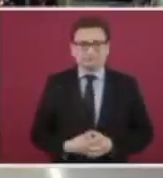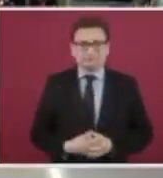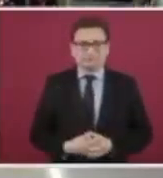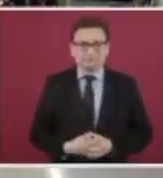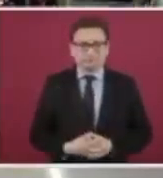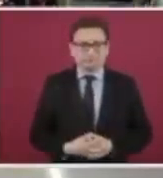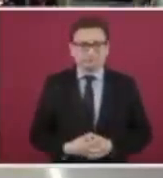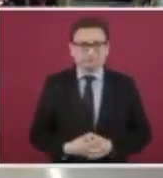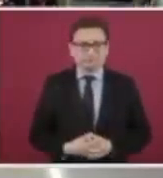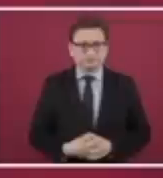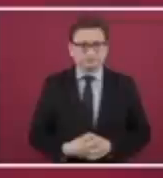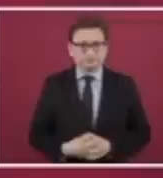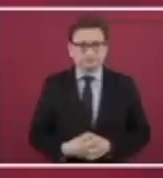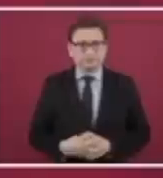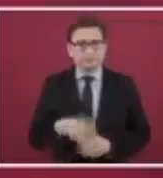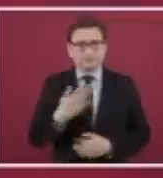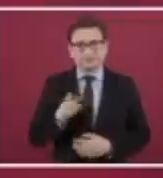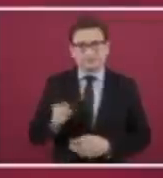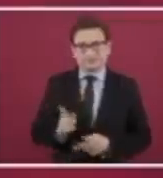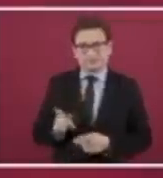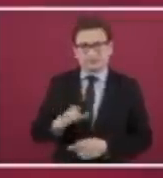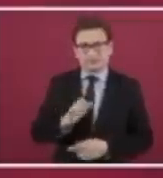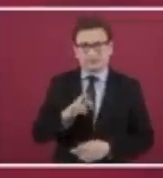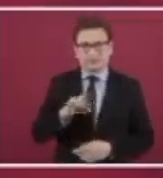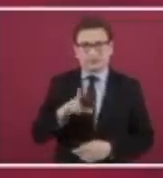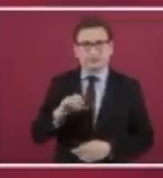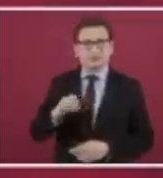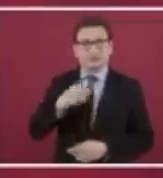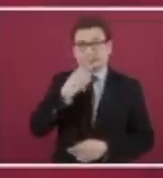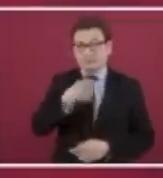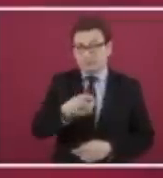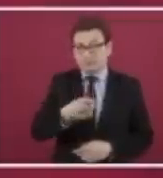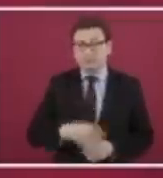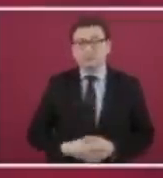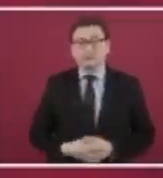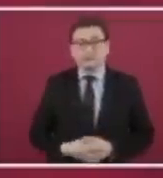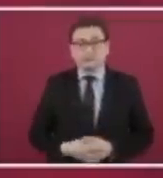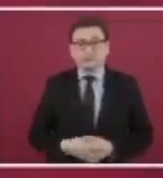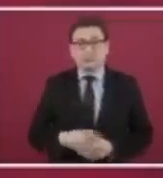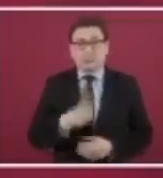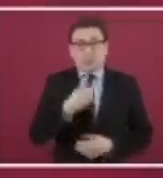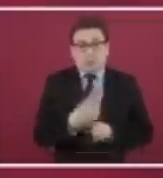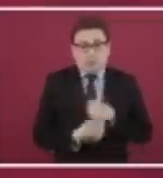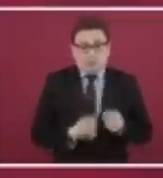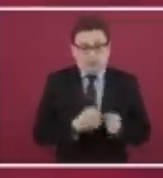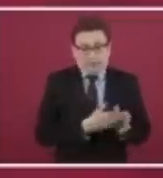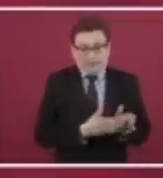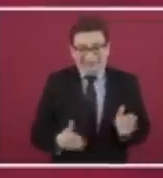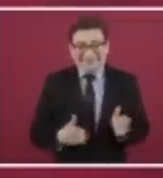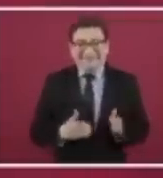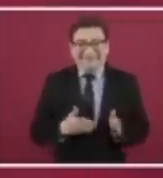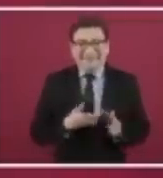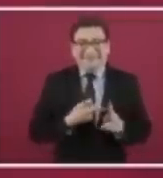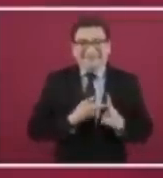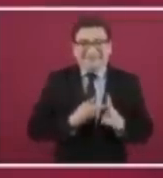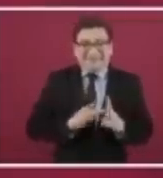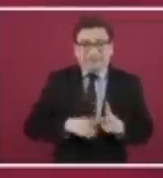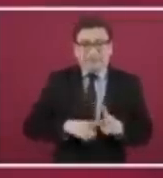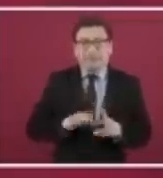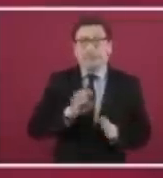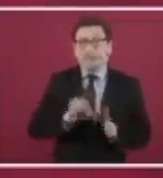por cucarlos, de que en el primer año de